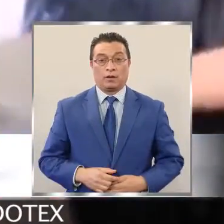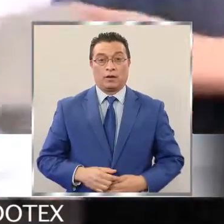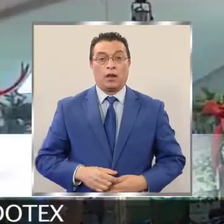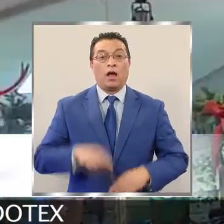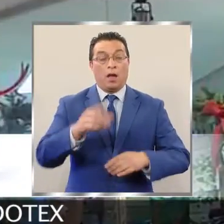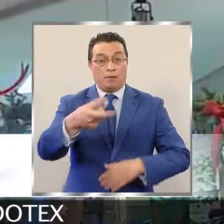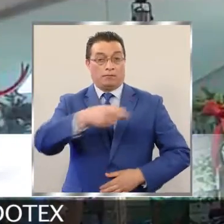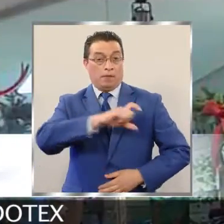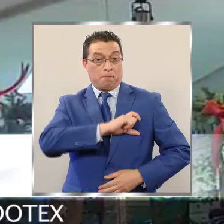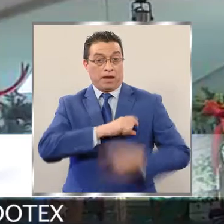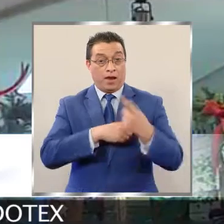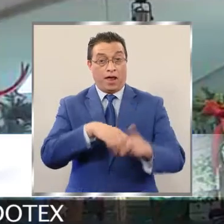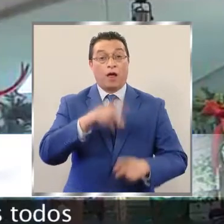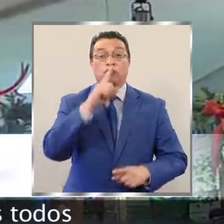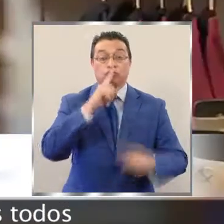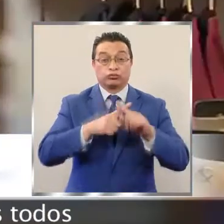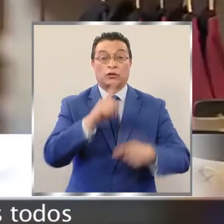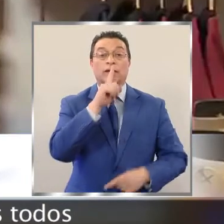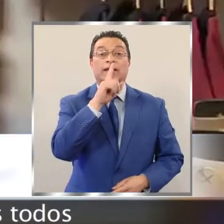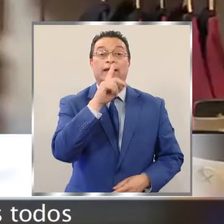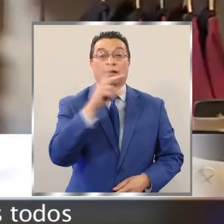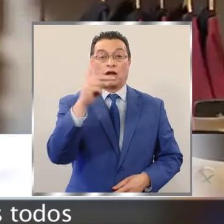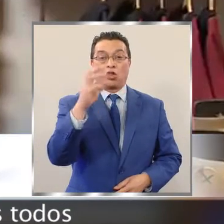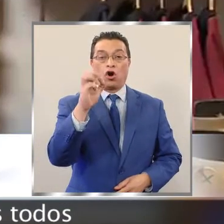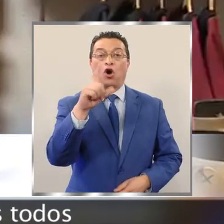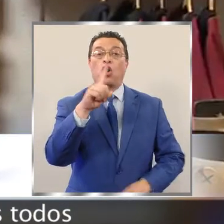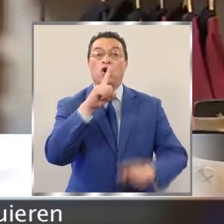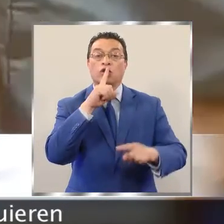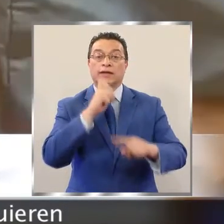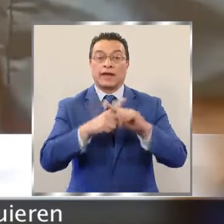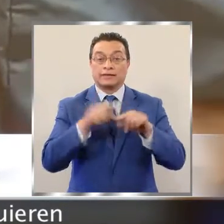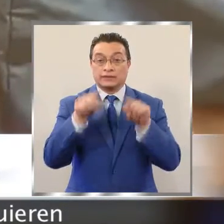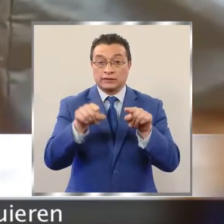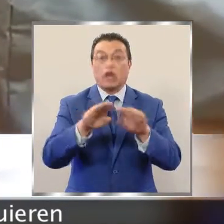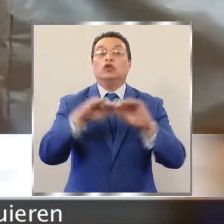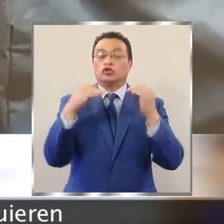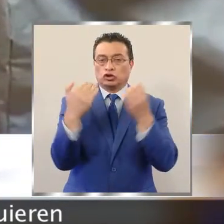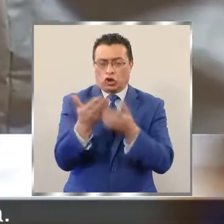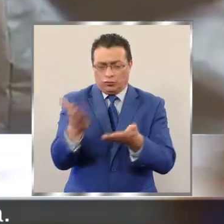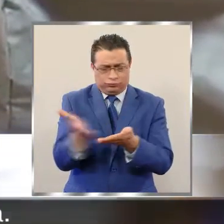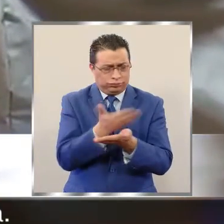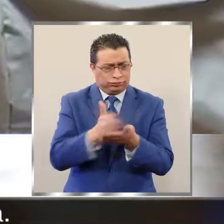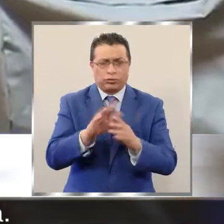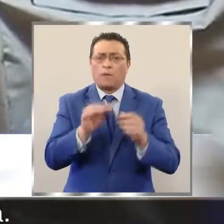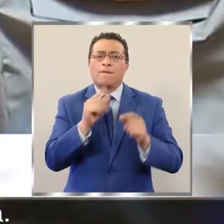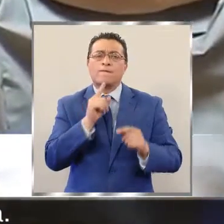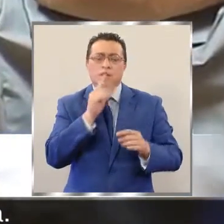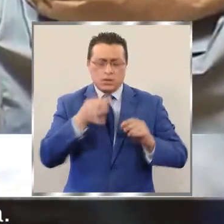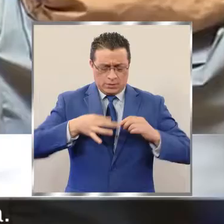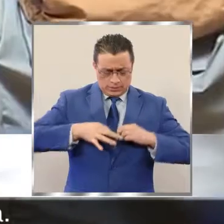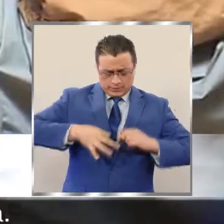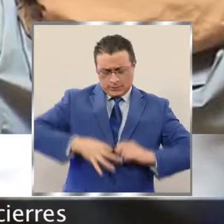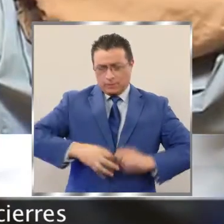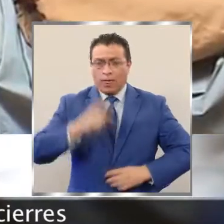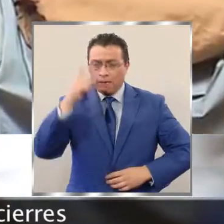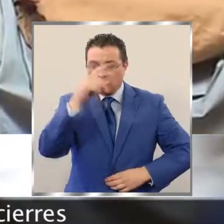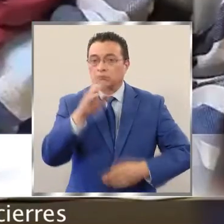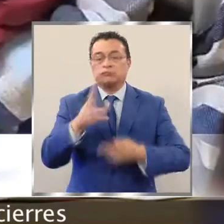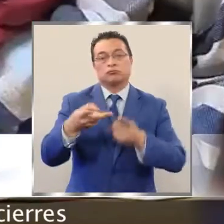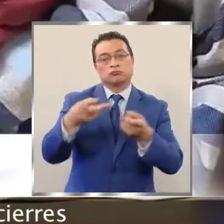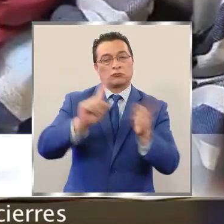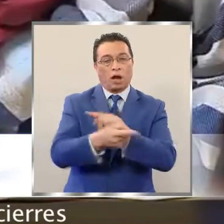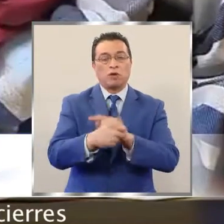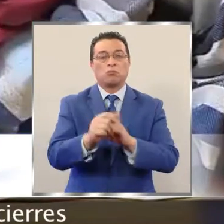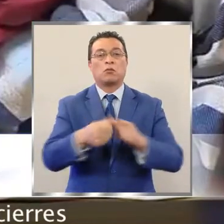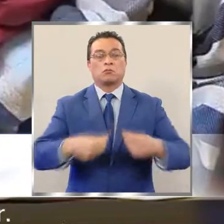La marca española Tedotex eliminó de sus prendas todos los elementos que requieren de motricidad fina y los